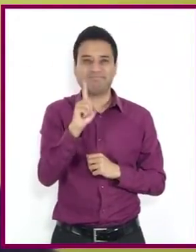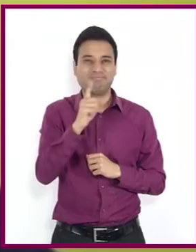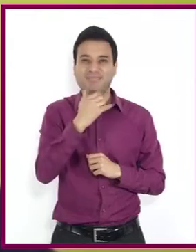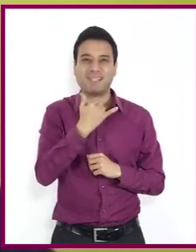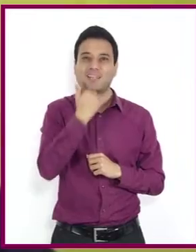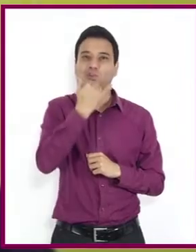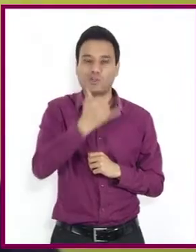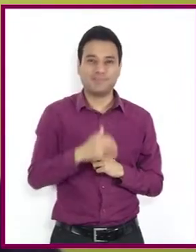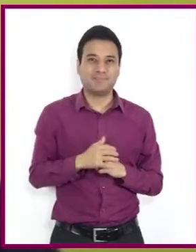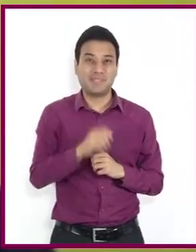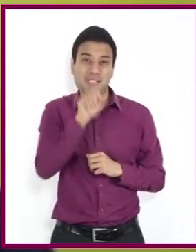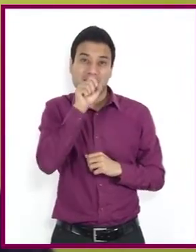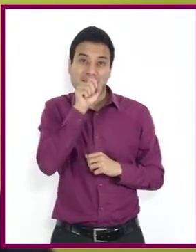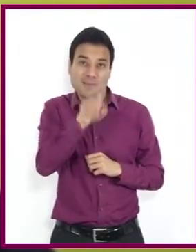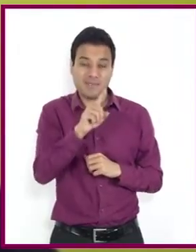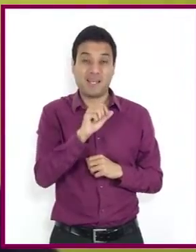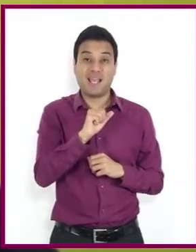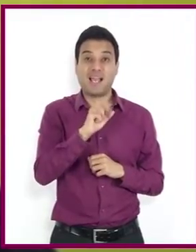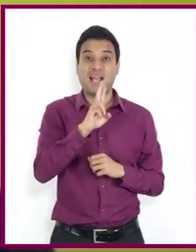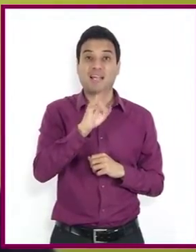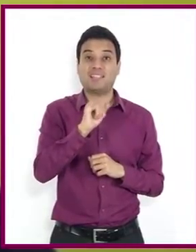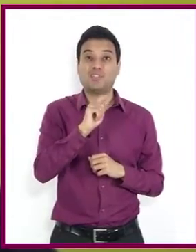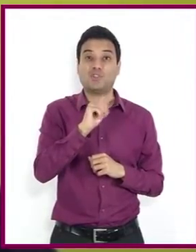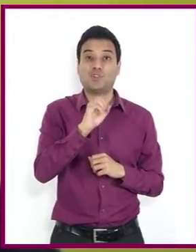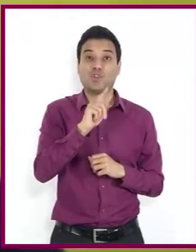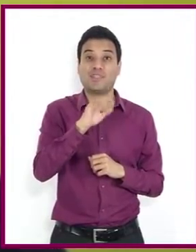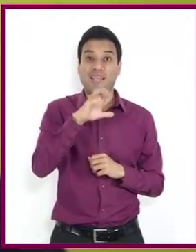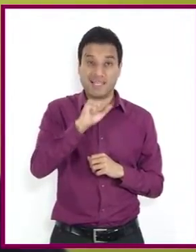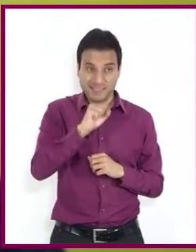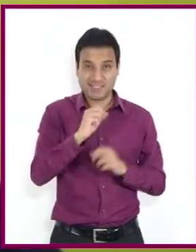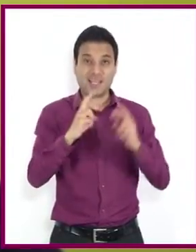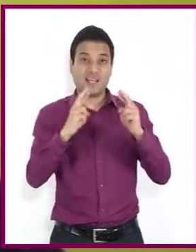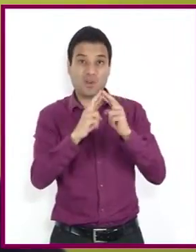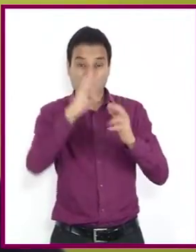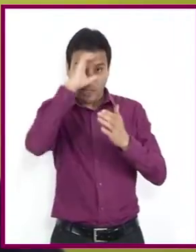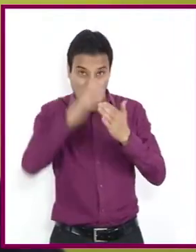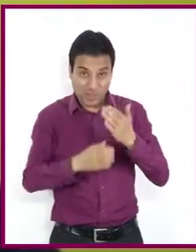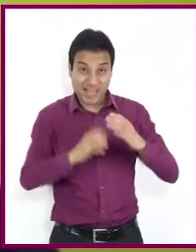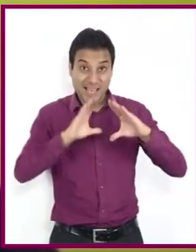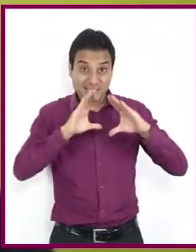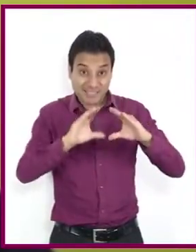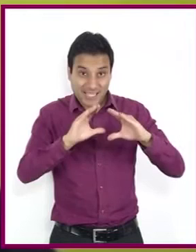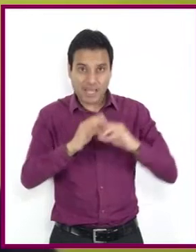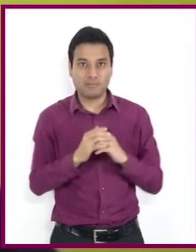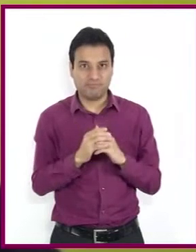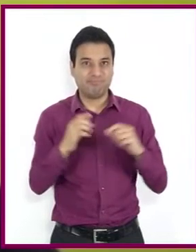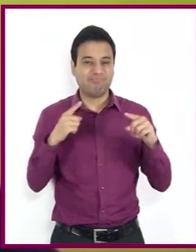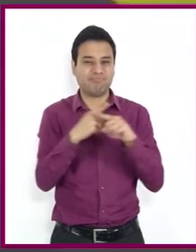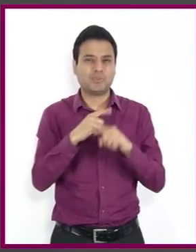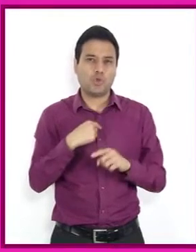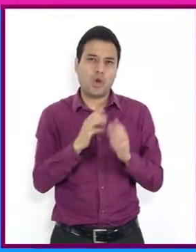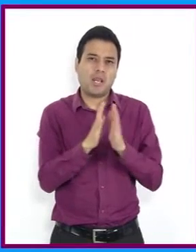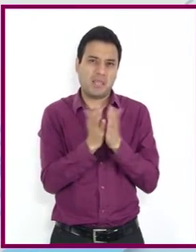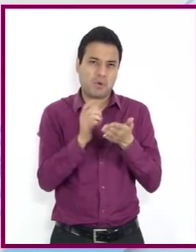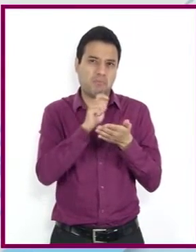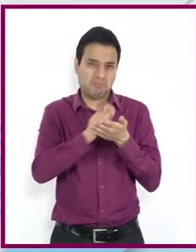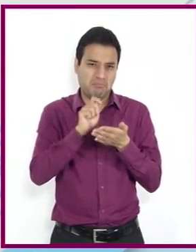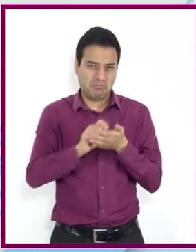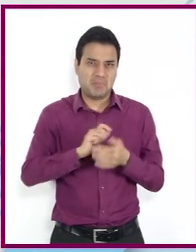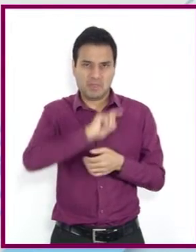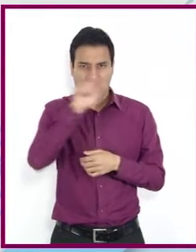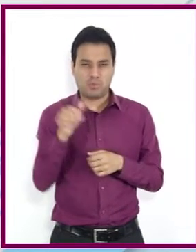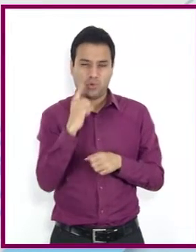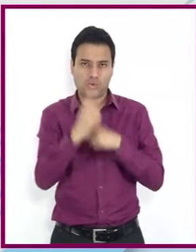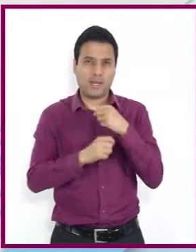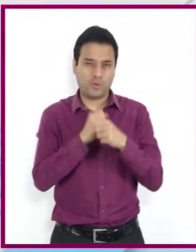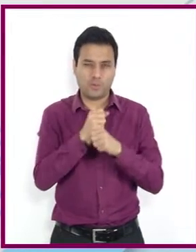contra de lo que decía Aristóteles y lo que pensaba la Iglesia Católica. Un año después de publicar mi libro Sidereus Nuncius,